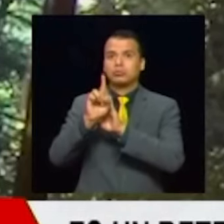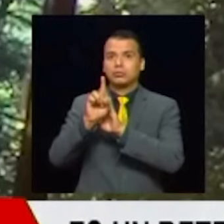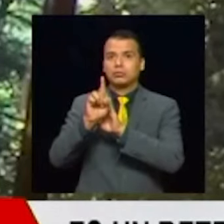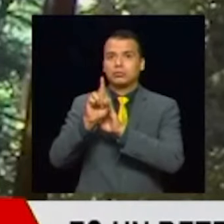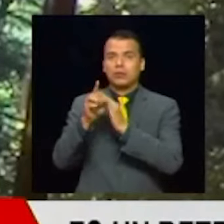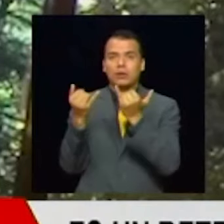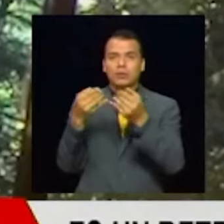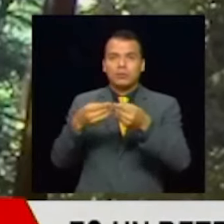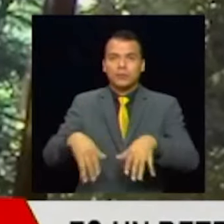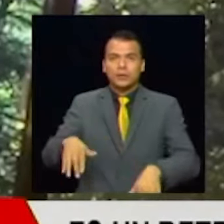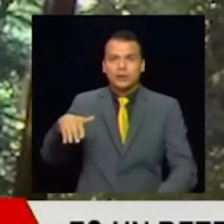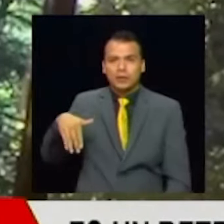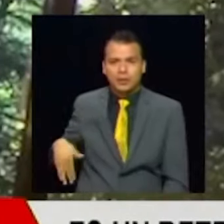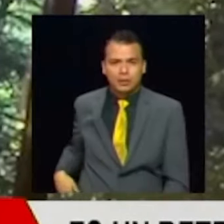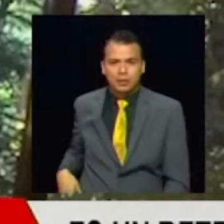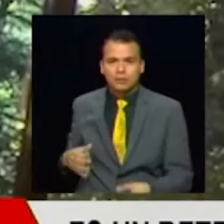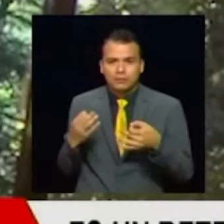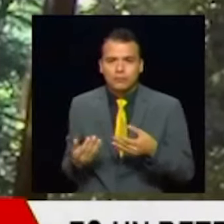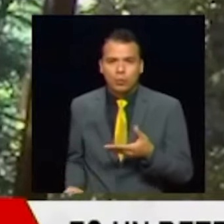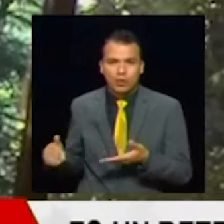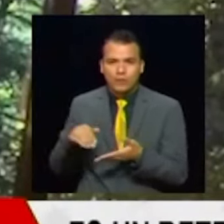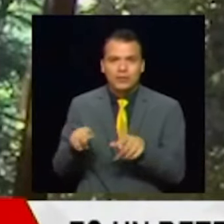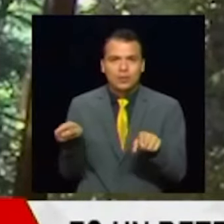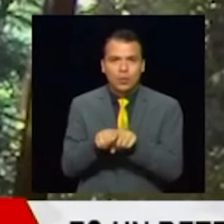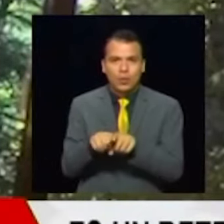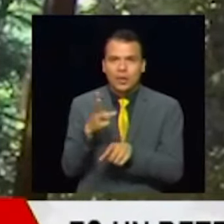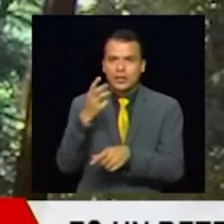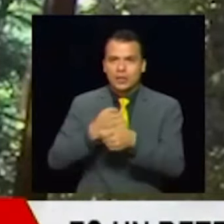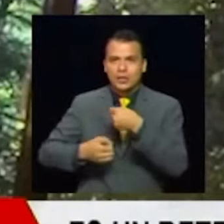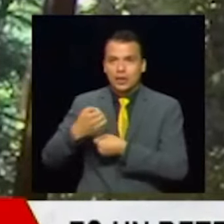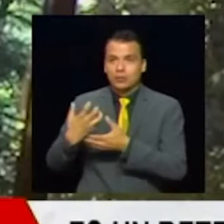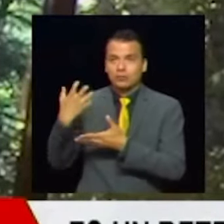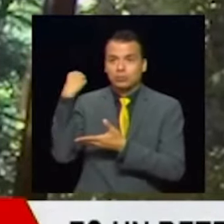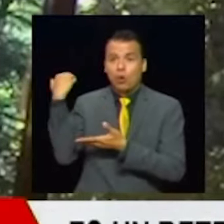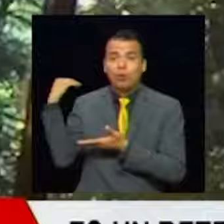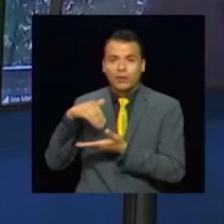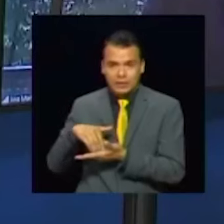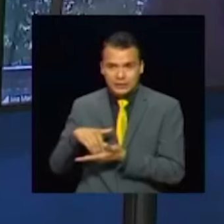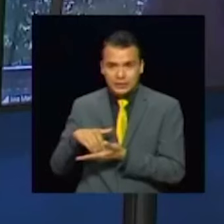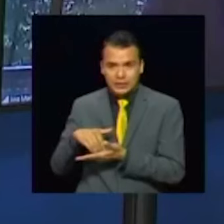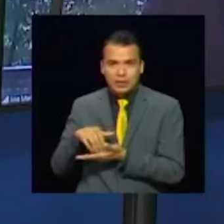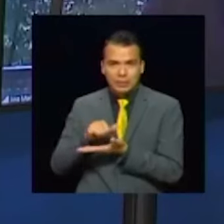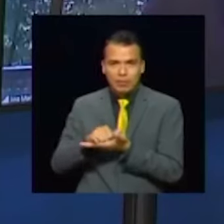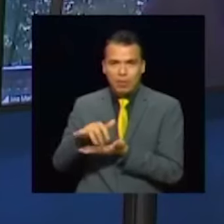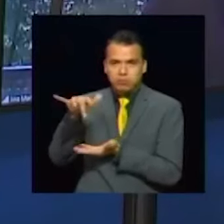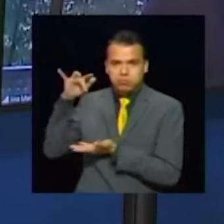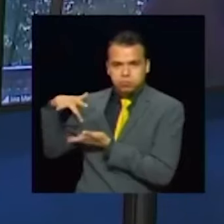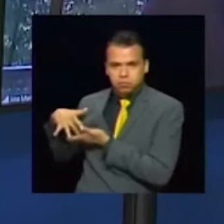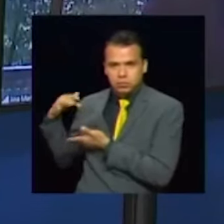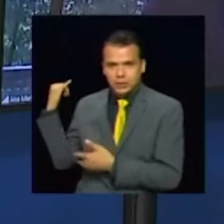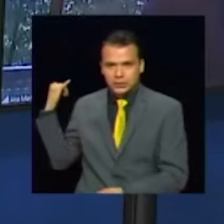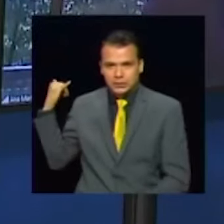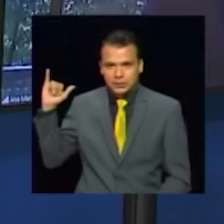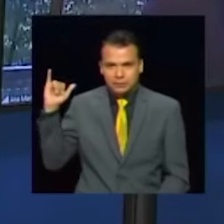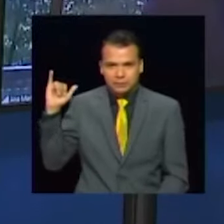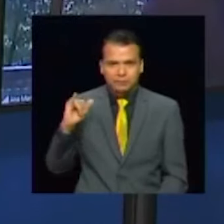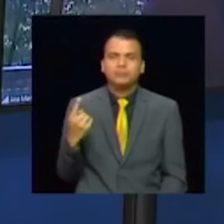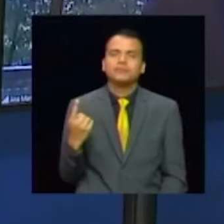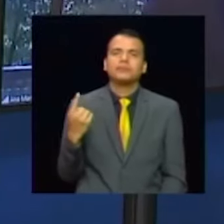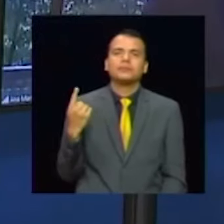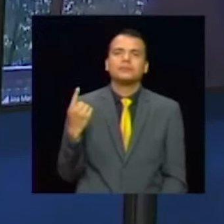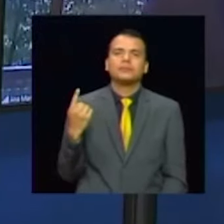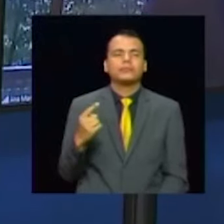que tiene este país en los últimos 30 años, como es nuestro sistema de salud. Aquí en el Valle del Cauca, ayer hablábamos con la Secretaría de